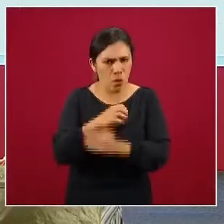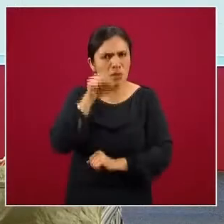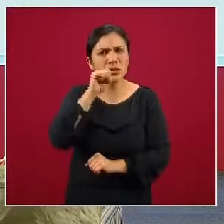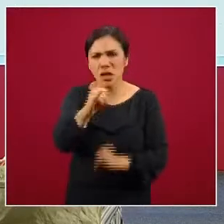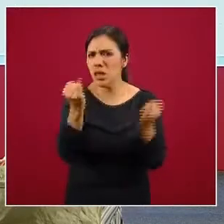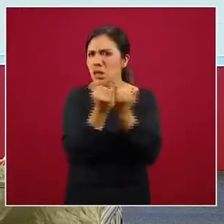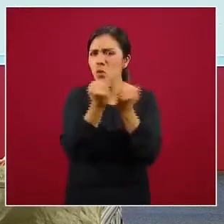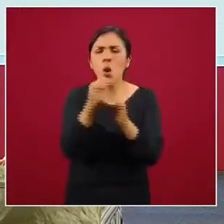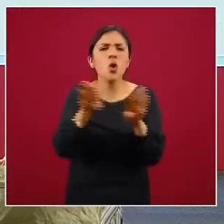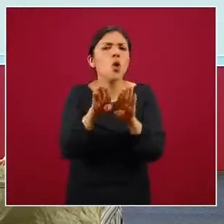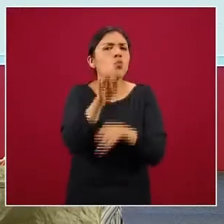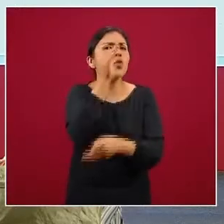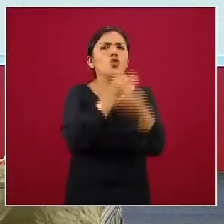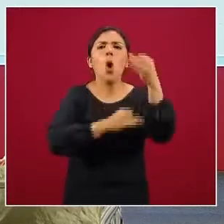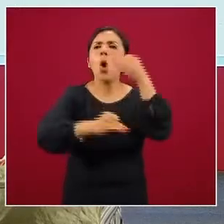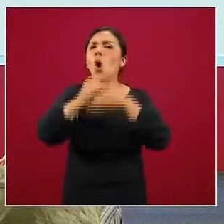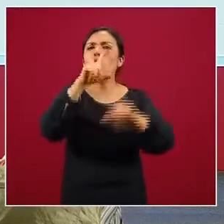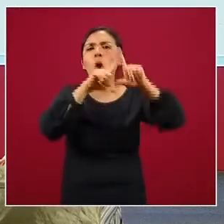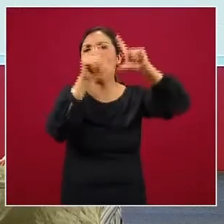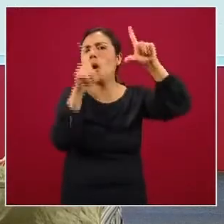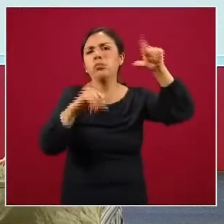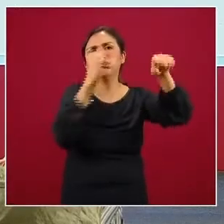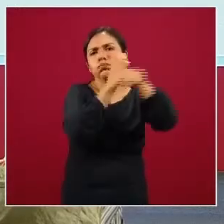recuperan igual que ocurre en las otras